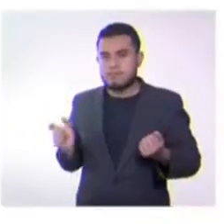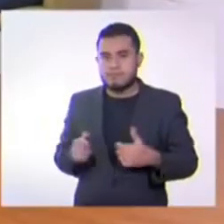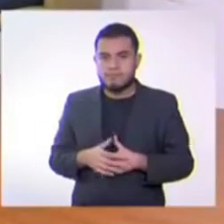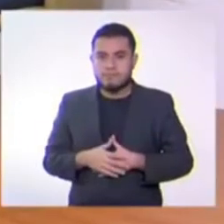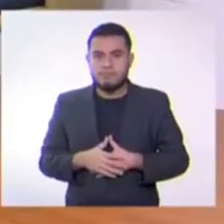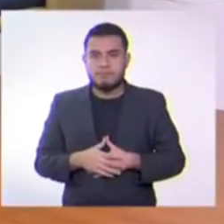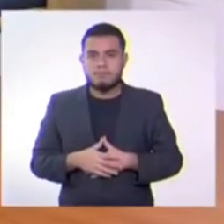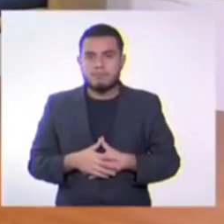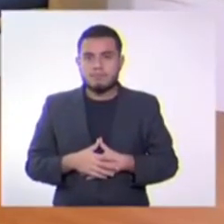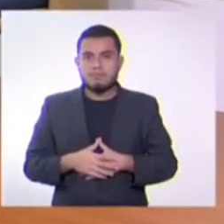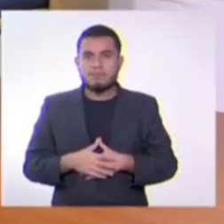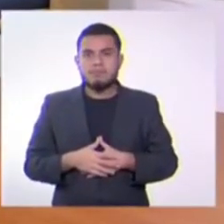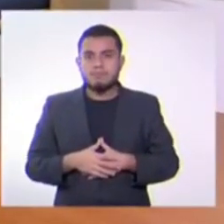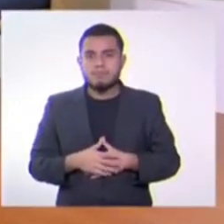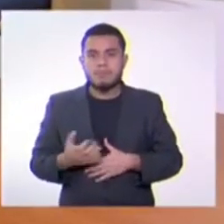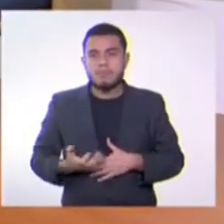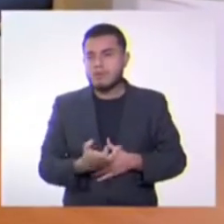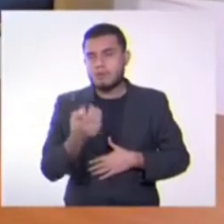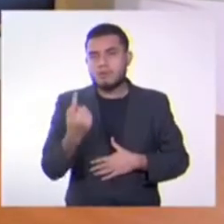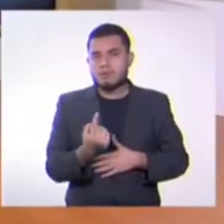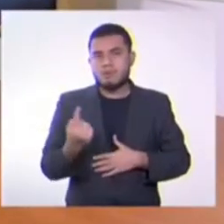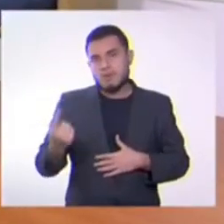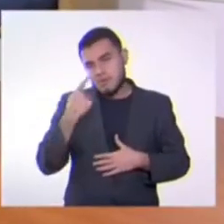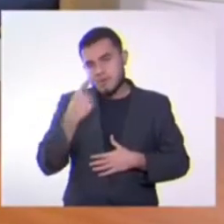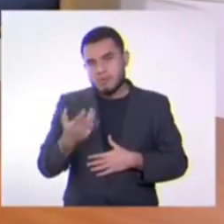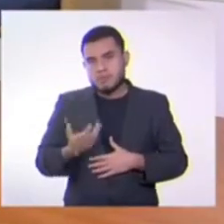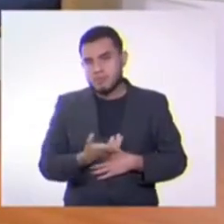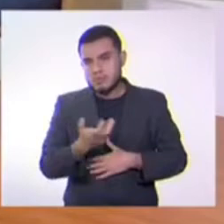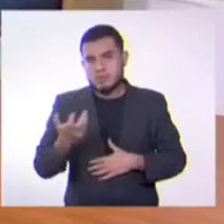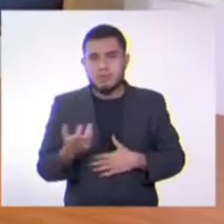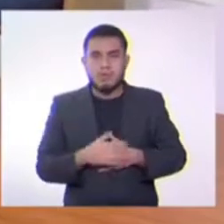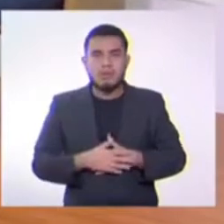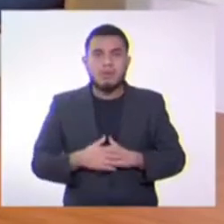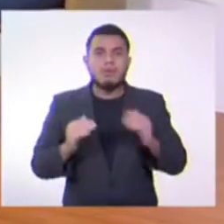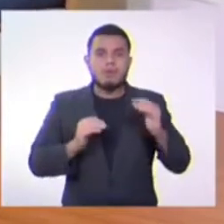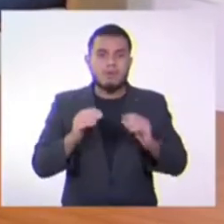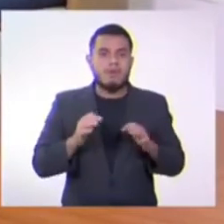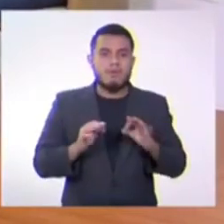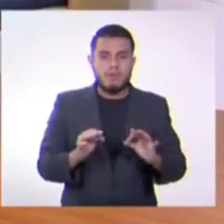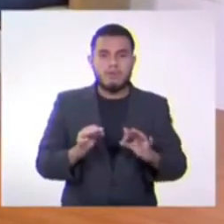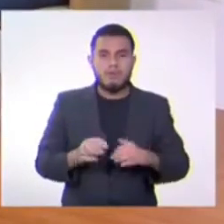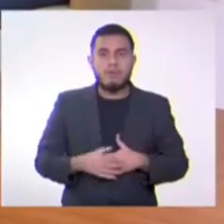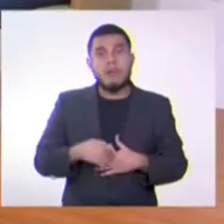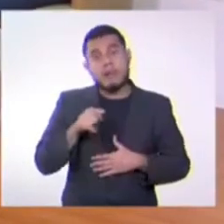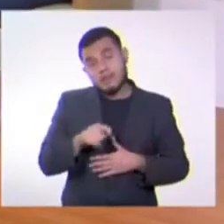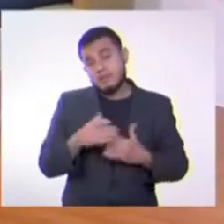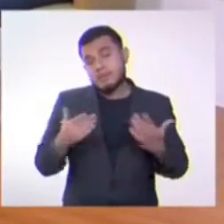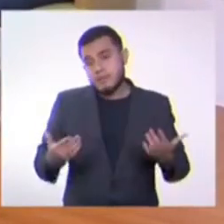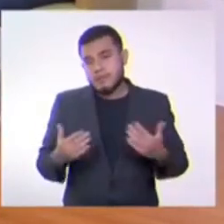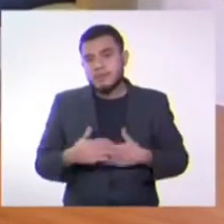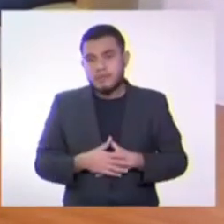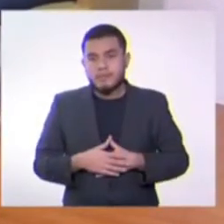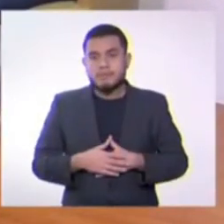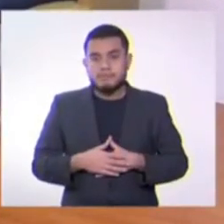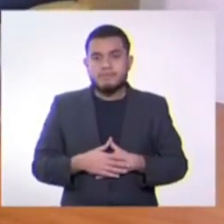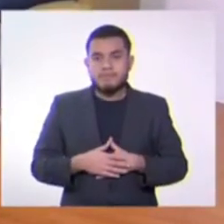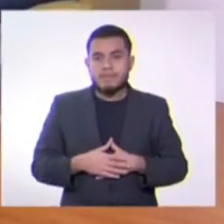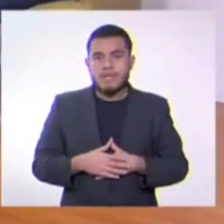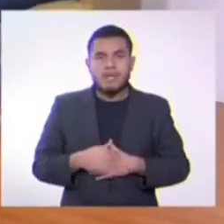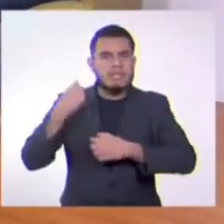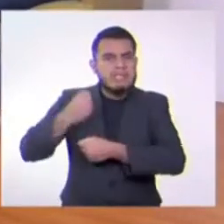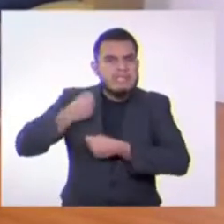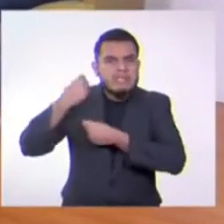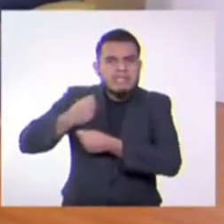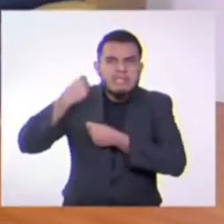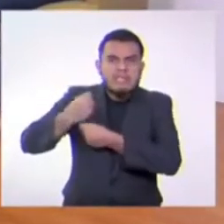Cada uno de estos personajes que vimos fueron los que también estuvieron inmersos en esos levantamientos de